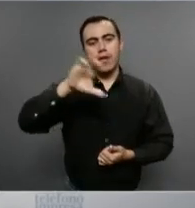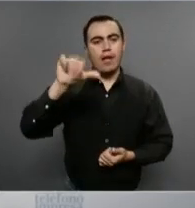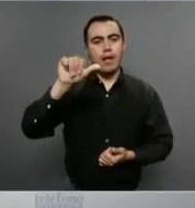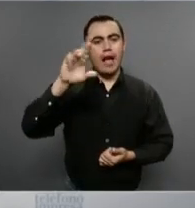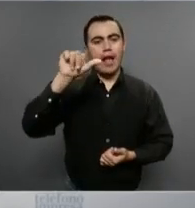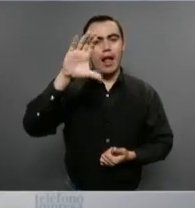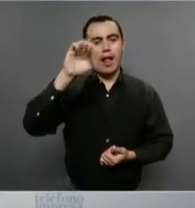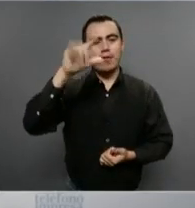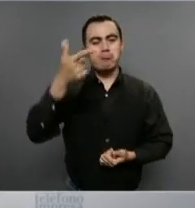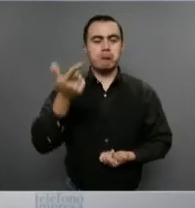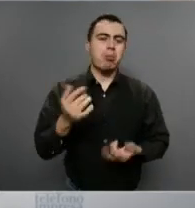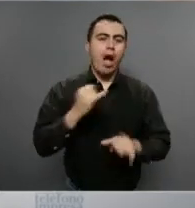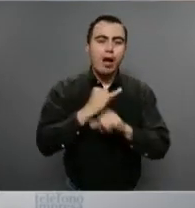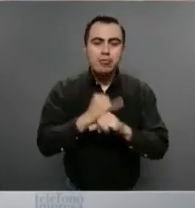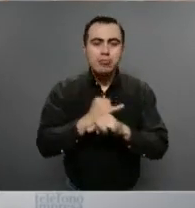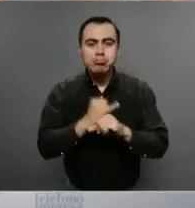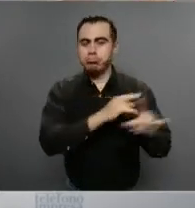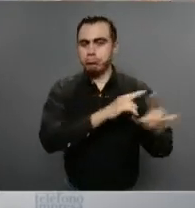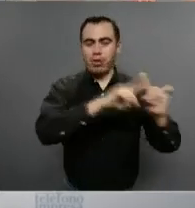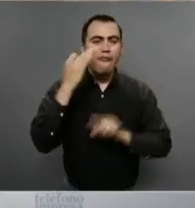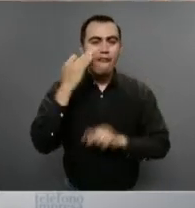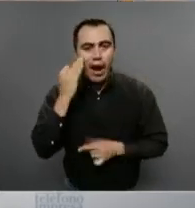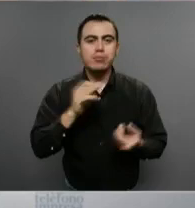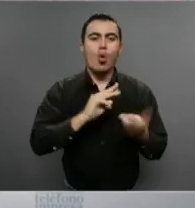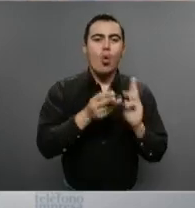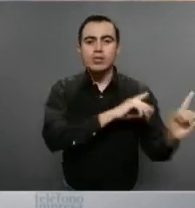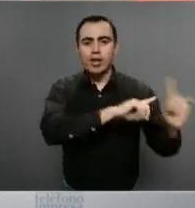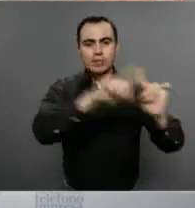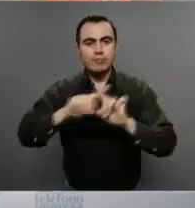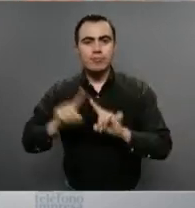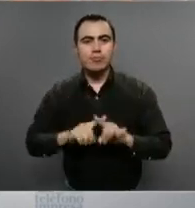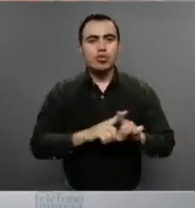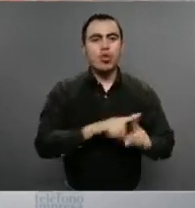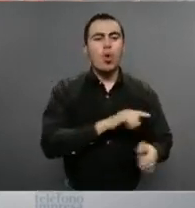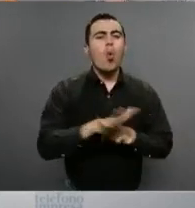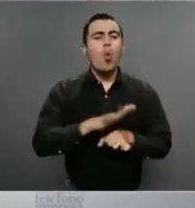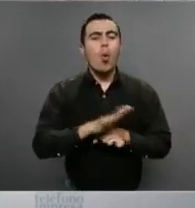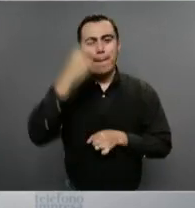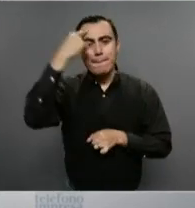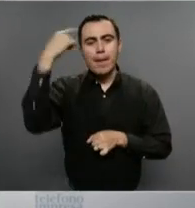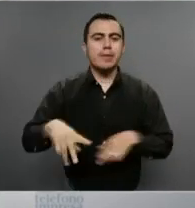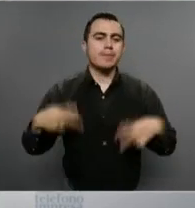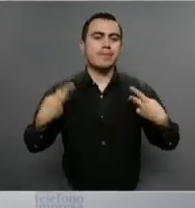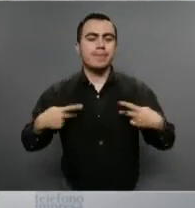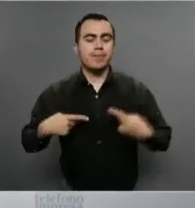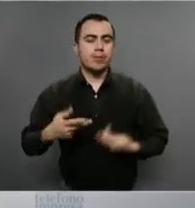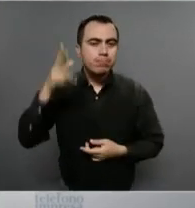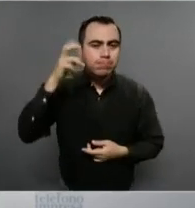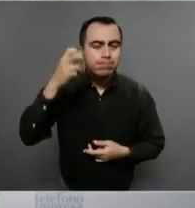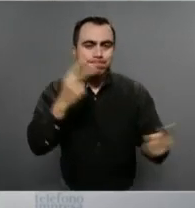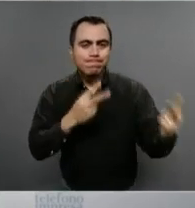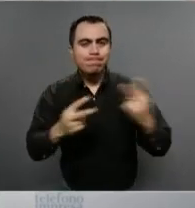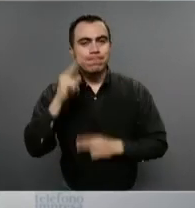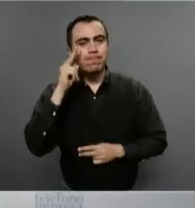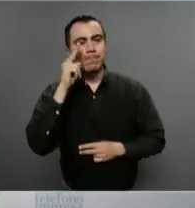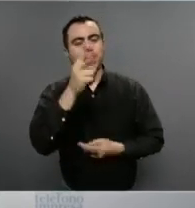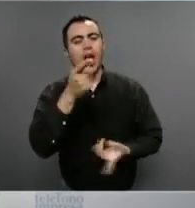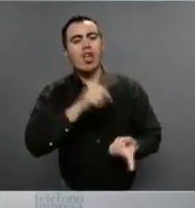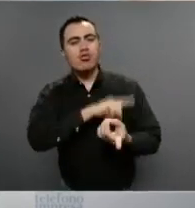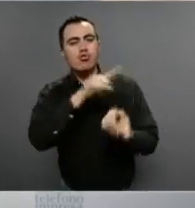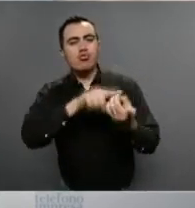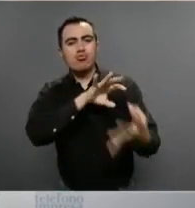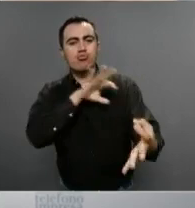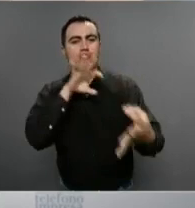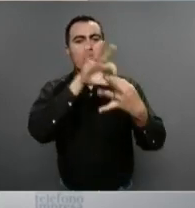viendo o escuchando puedan entrar y ver cuáles son las necesidades que tiene la población callejera por medio del Caracol?